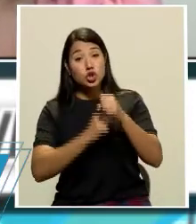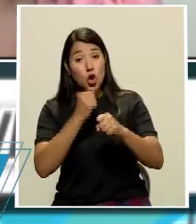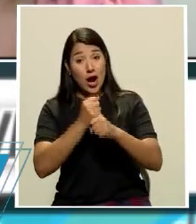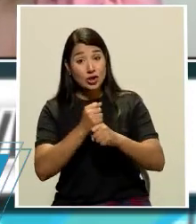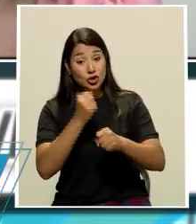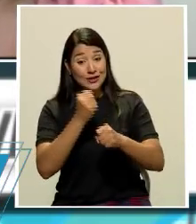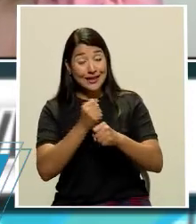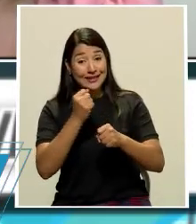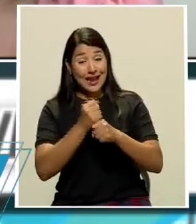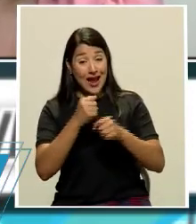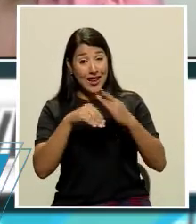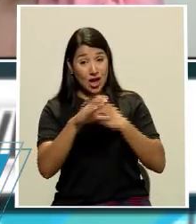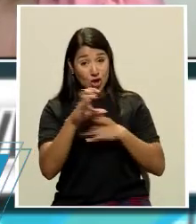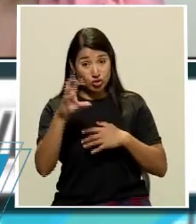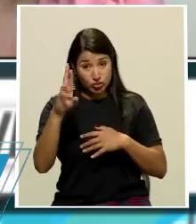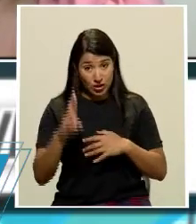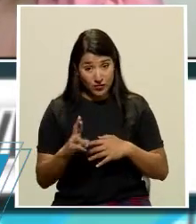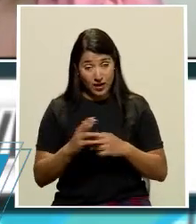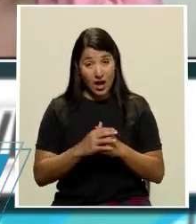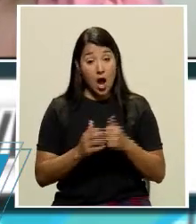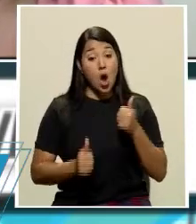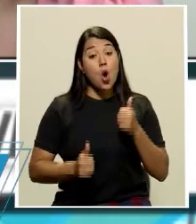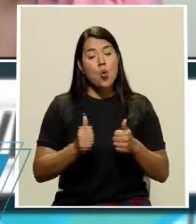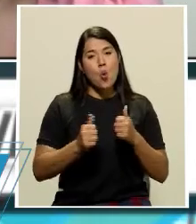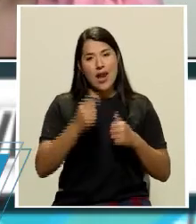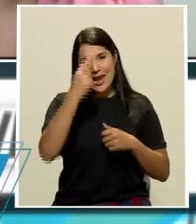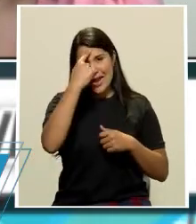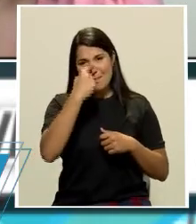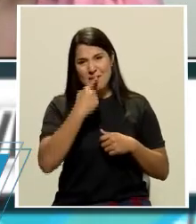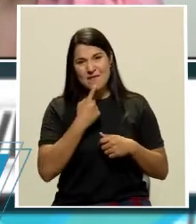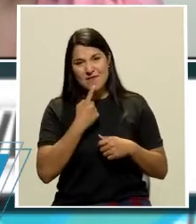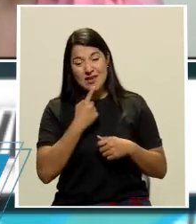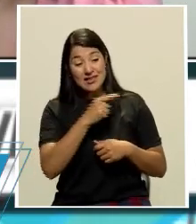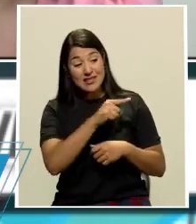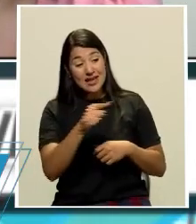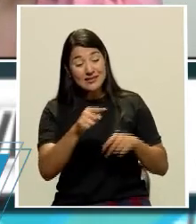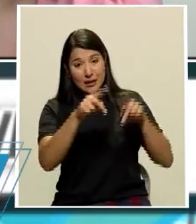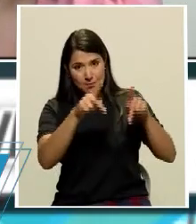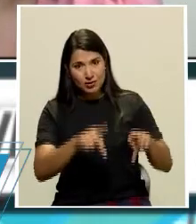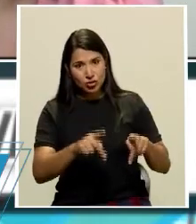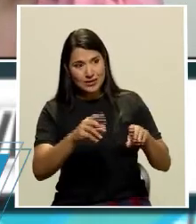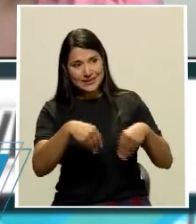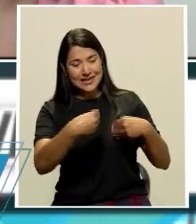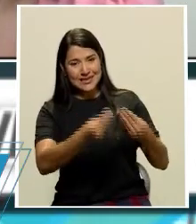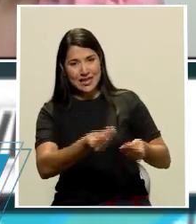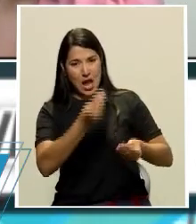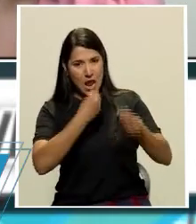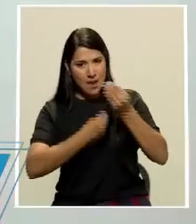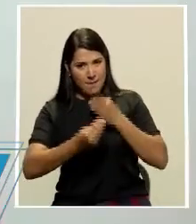es el perfil de las personas que reciben los alimentos que ustedes recolectan?